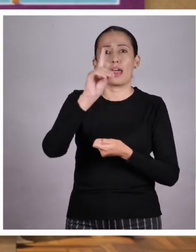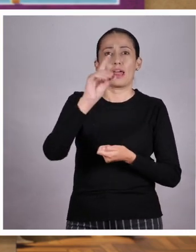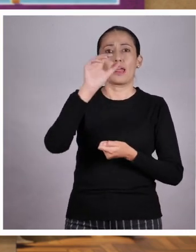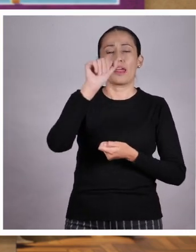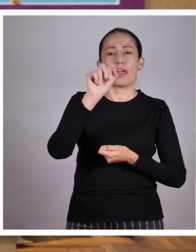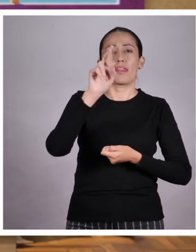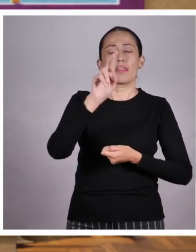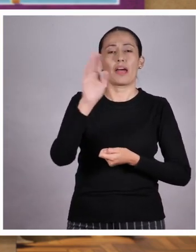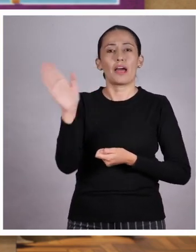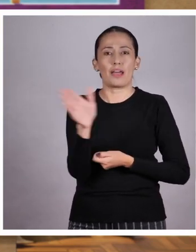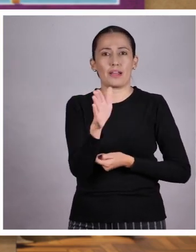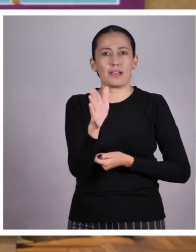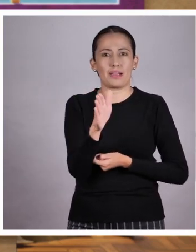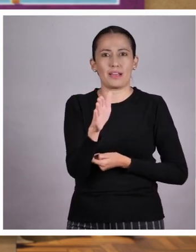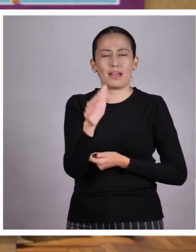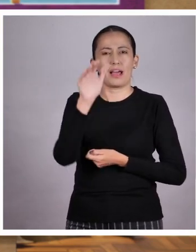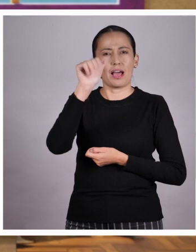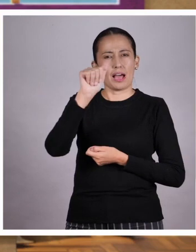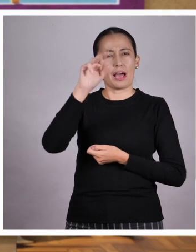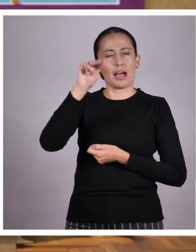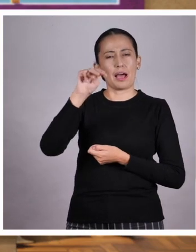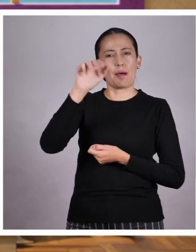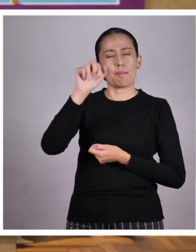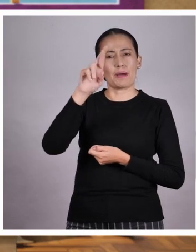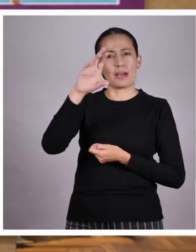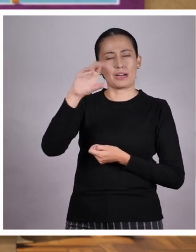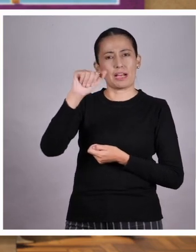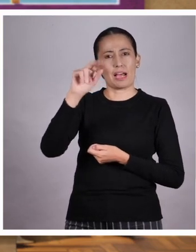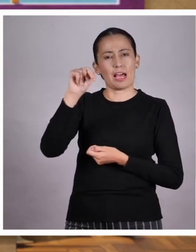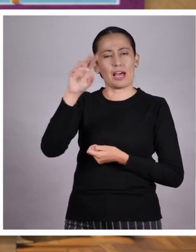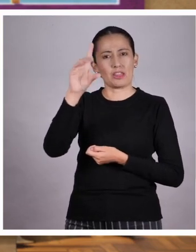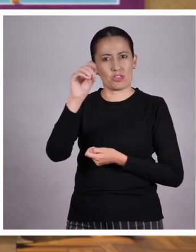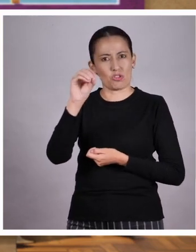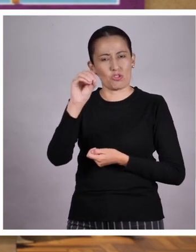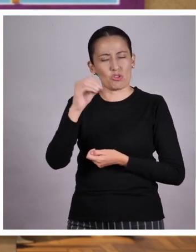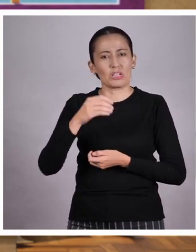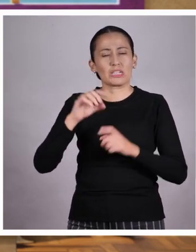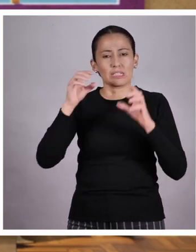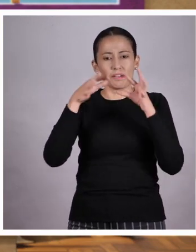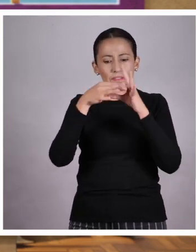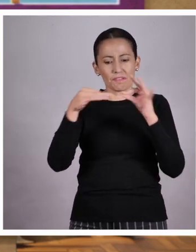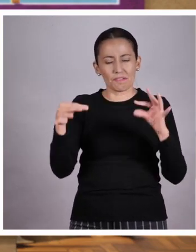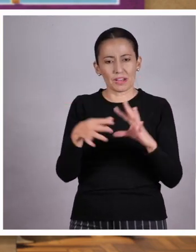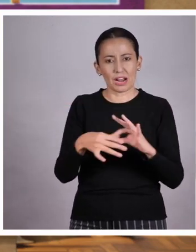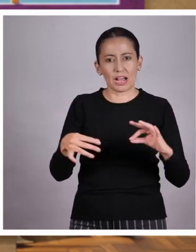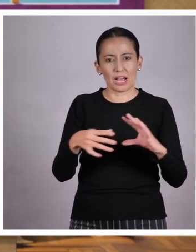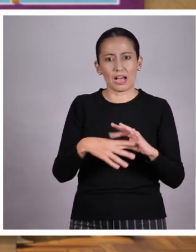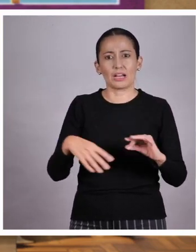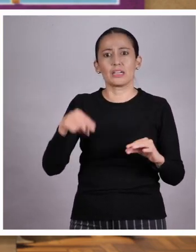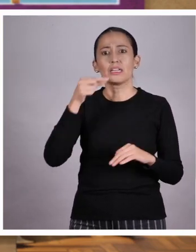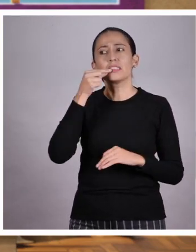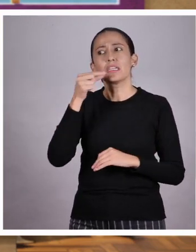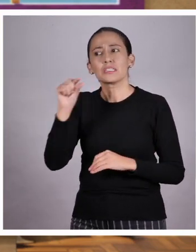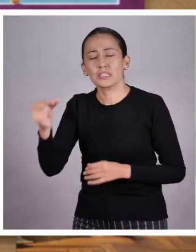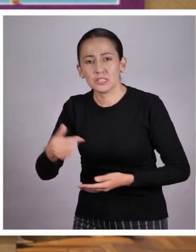marcando, que viene de marcashpa y guagua, que es bebé o niño o niña.